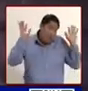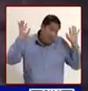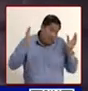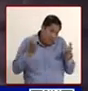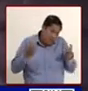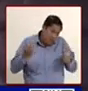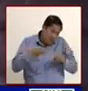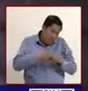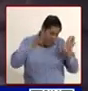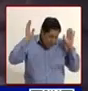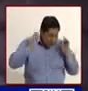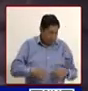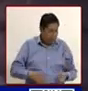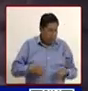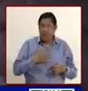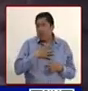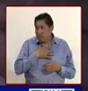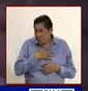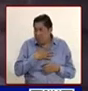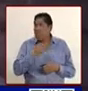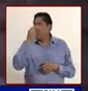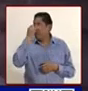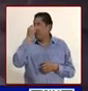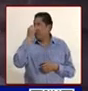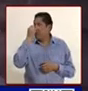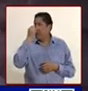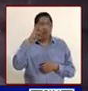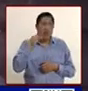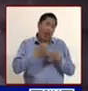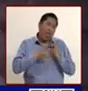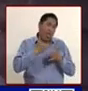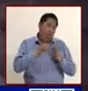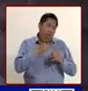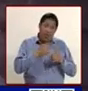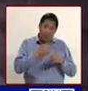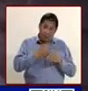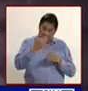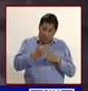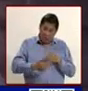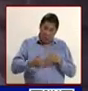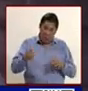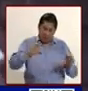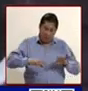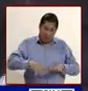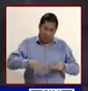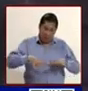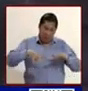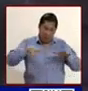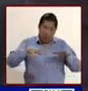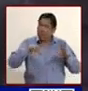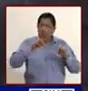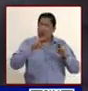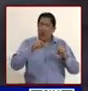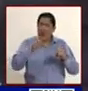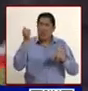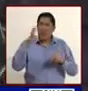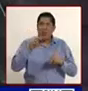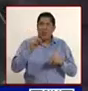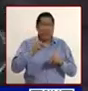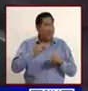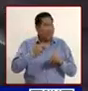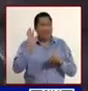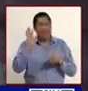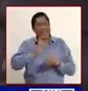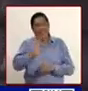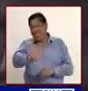el que quiere caña, se caña. Así, siempre. De mi parte, yo no caño así cuando estamos saliendo las obras. Preferible no, dices. Mejor te vas.